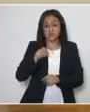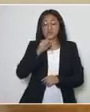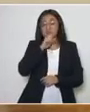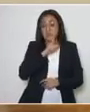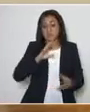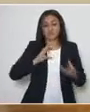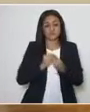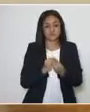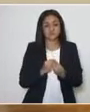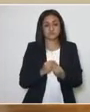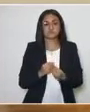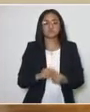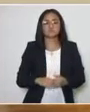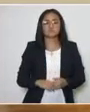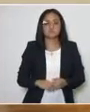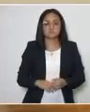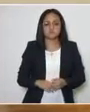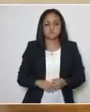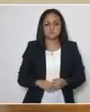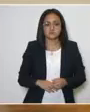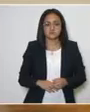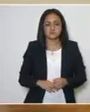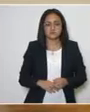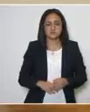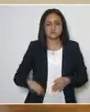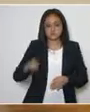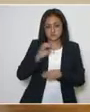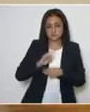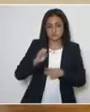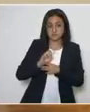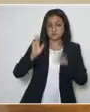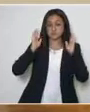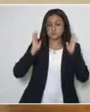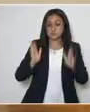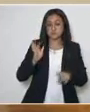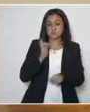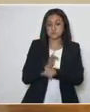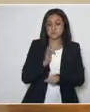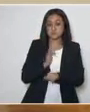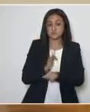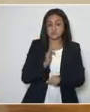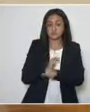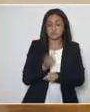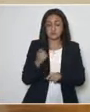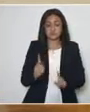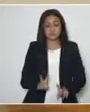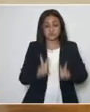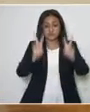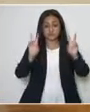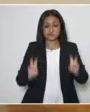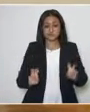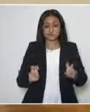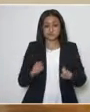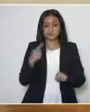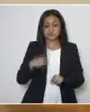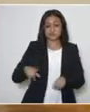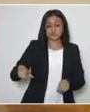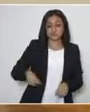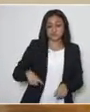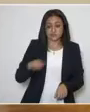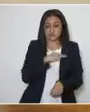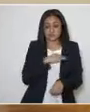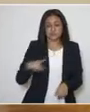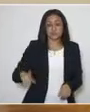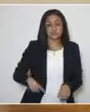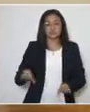del Estado. Entonces, ya el tema de gobierno